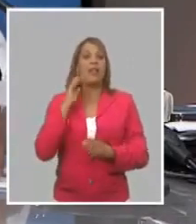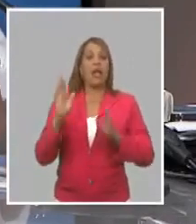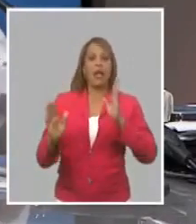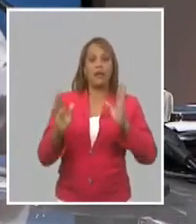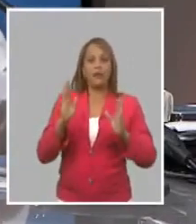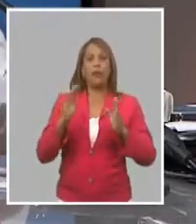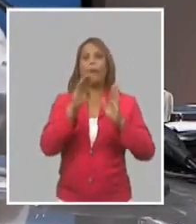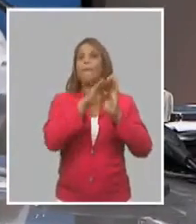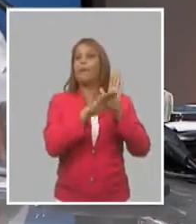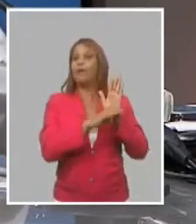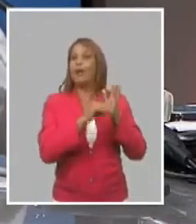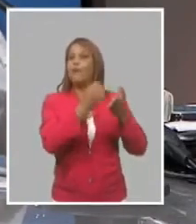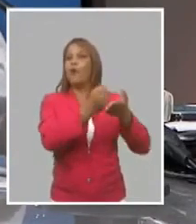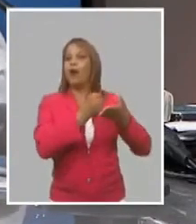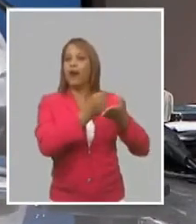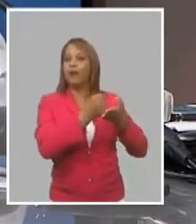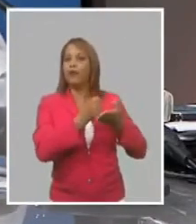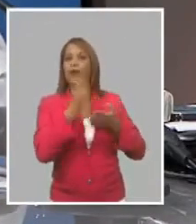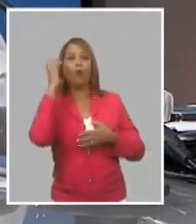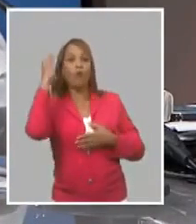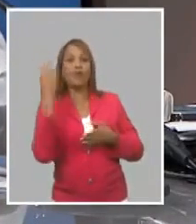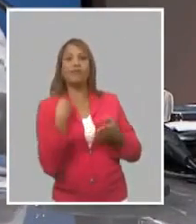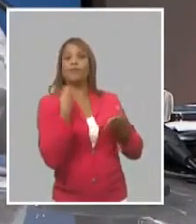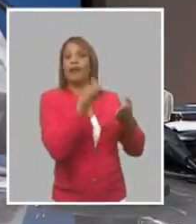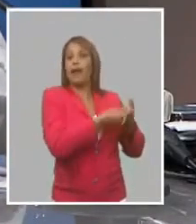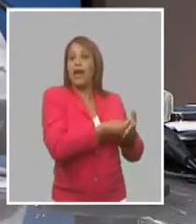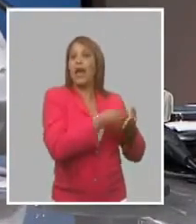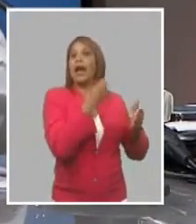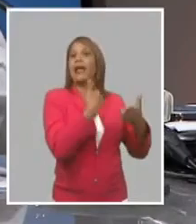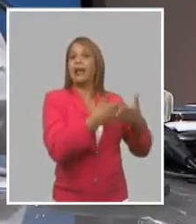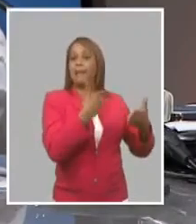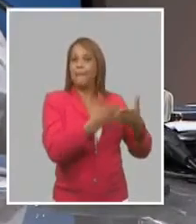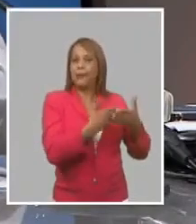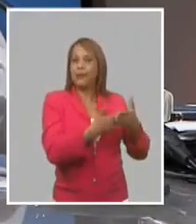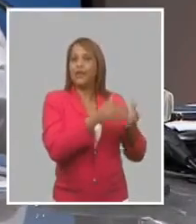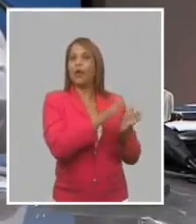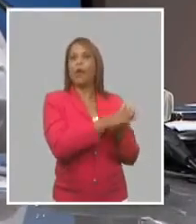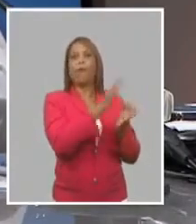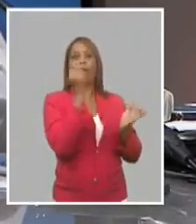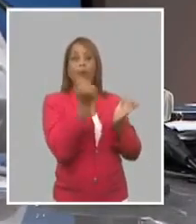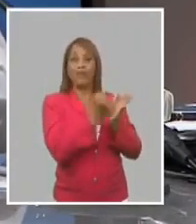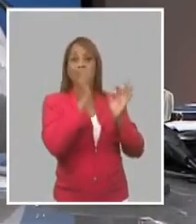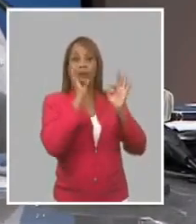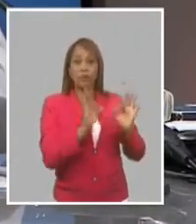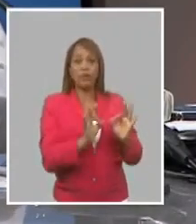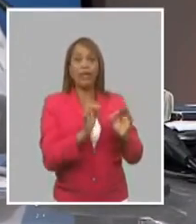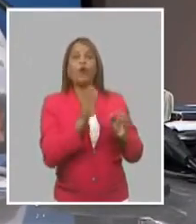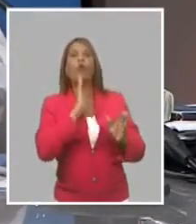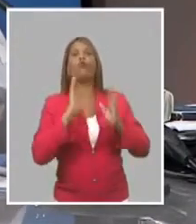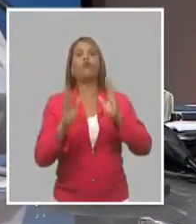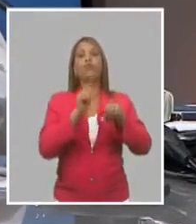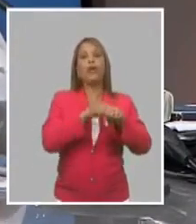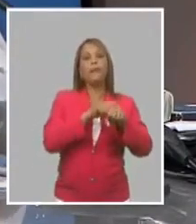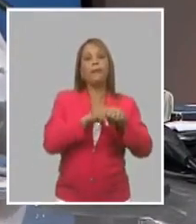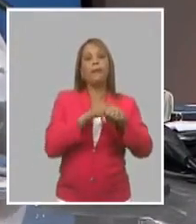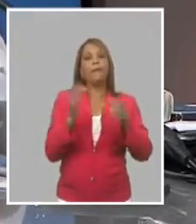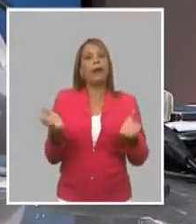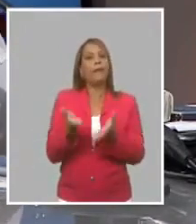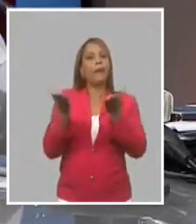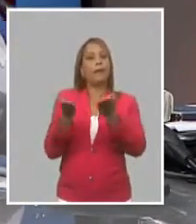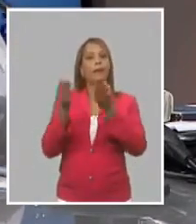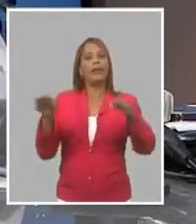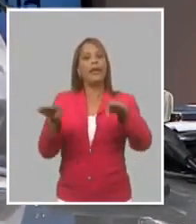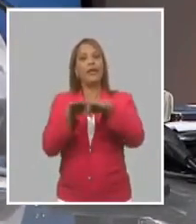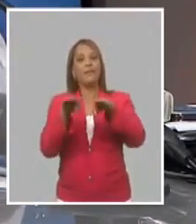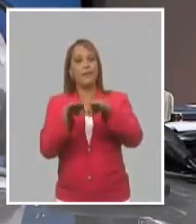es un programa de ayuda desde el gobierno con compromisos bien claros de cómo en el tiempo esas pérdidas se van